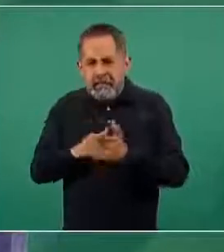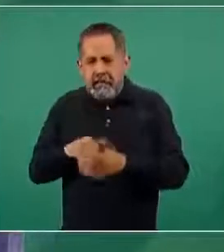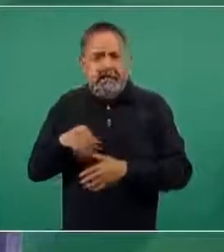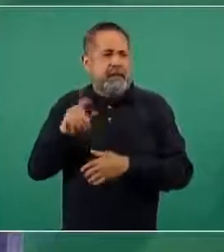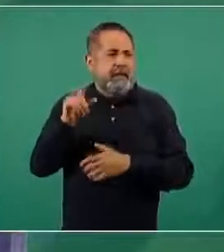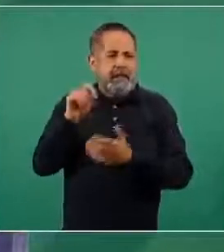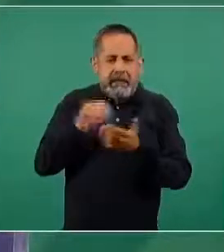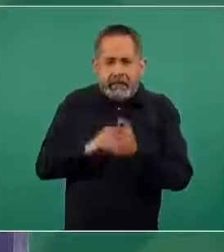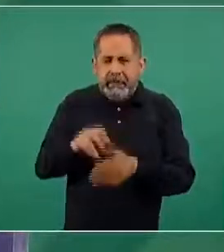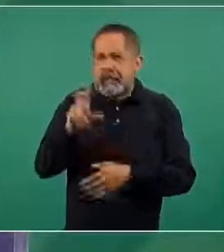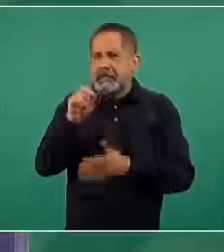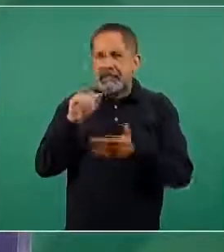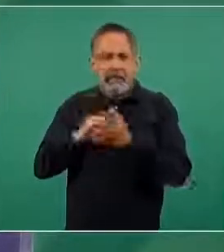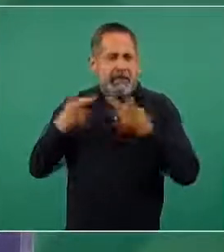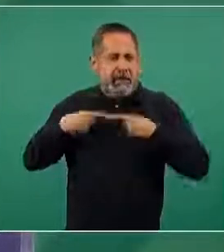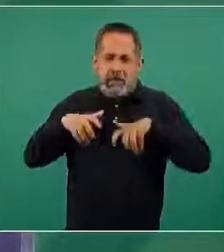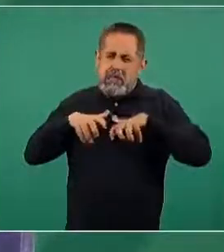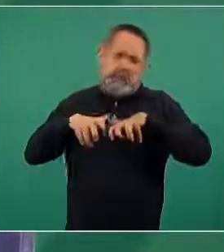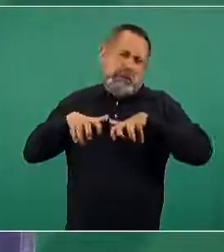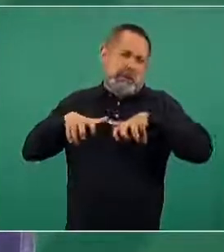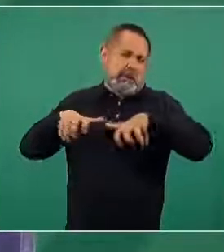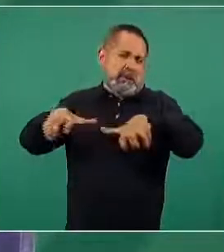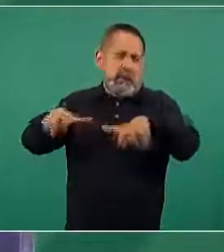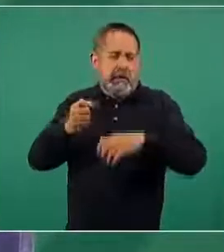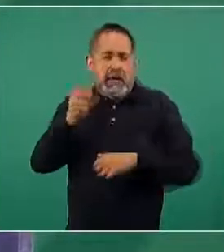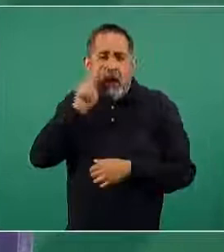20,000, 30,000 personas.